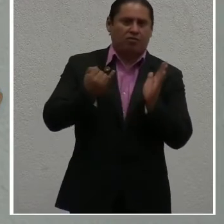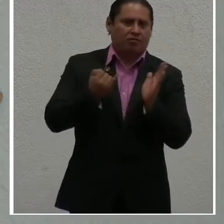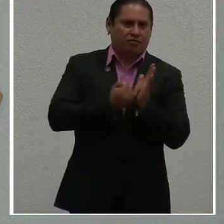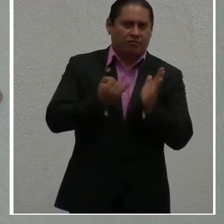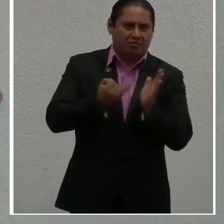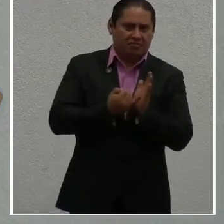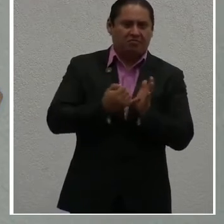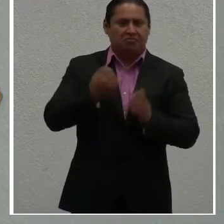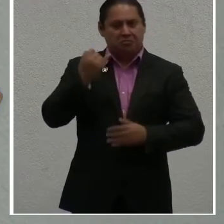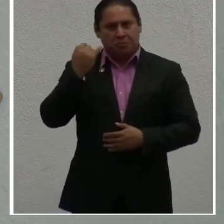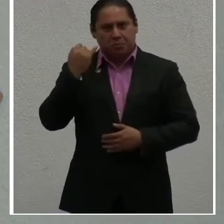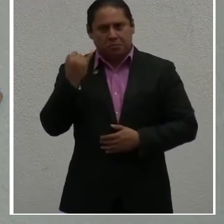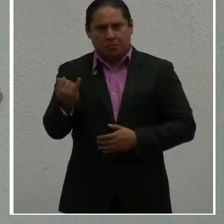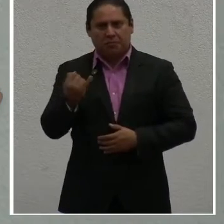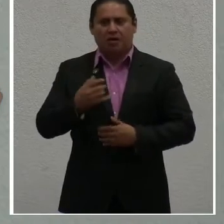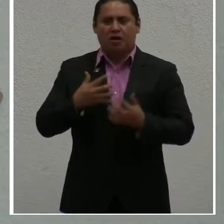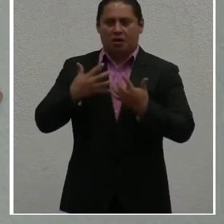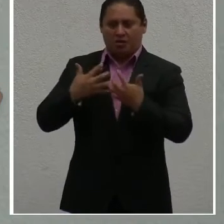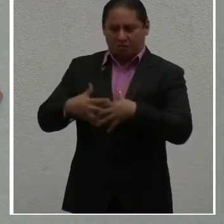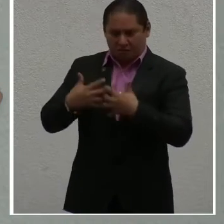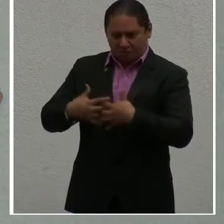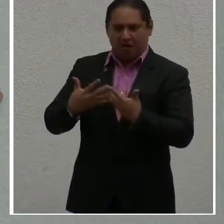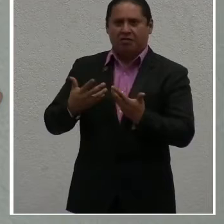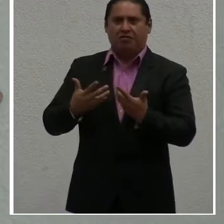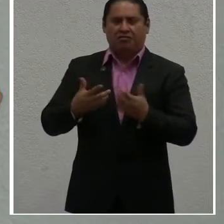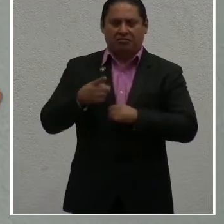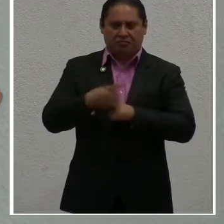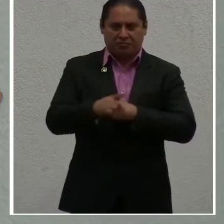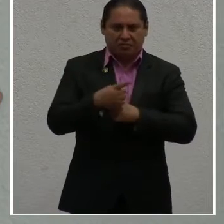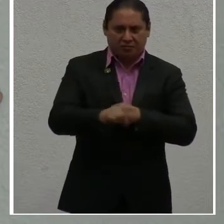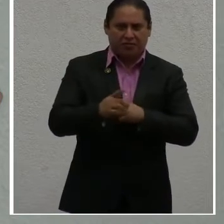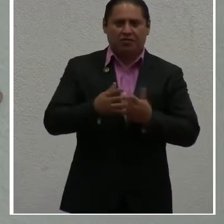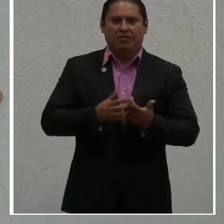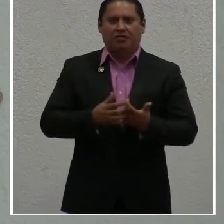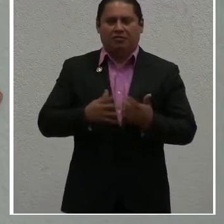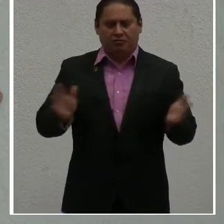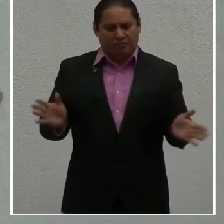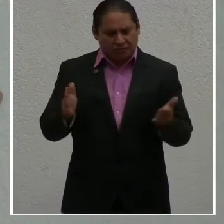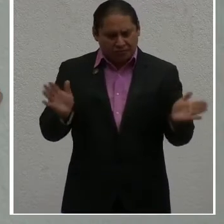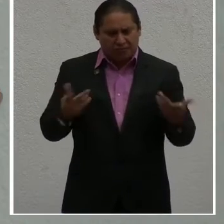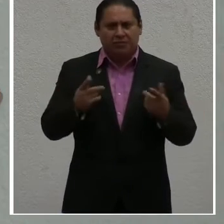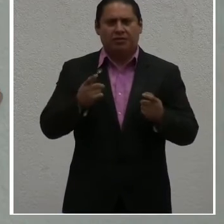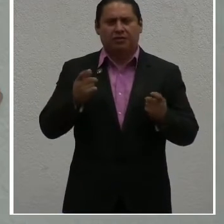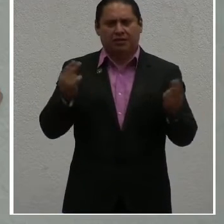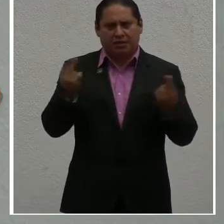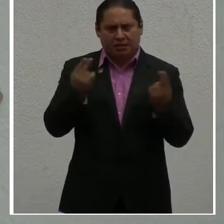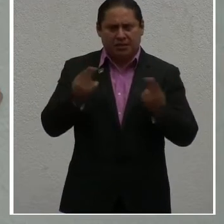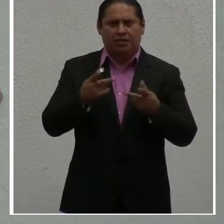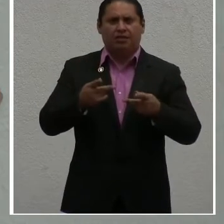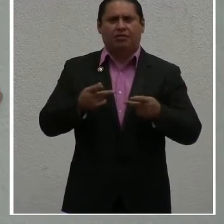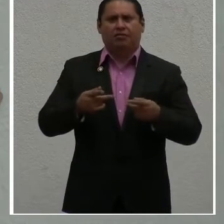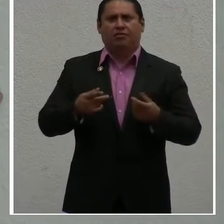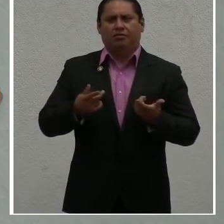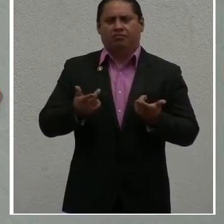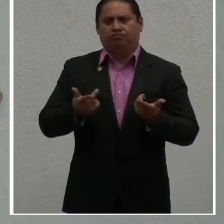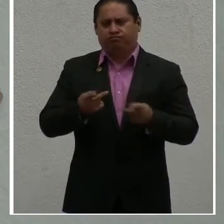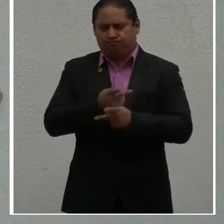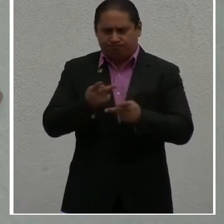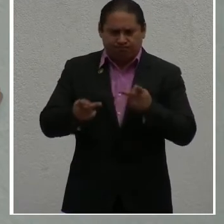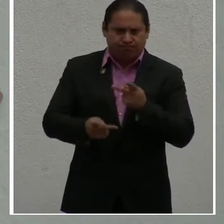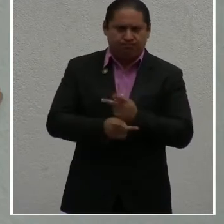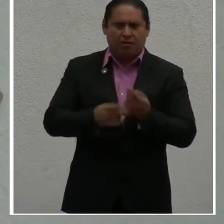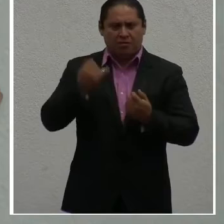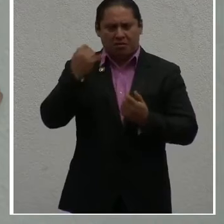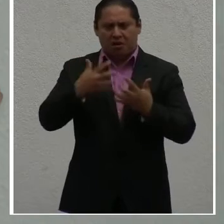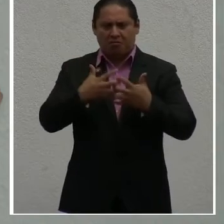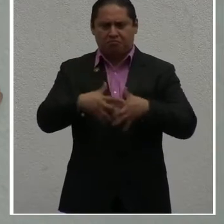hacer que los empresarios sean afectados. Chiapas tiene que impulsar la producción, el empleo y no llevar a la quiebra a las empresas,